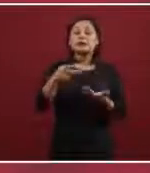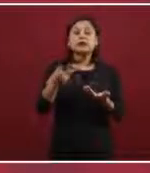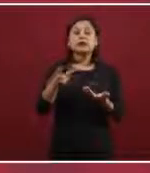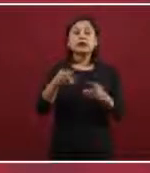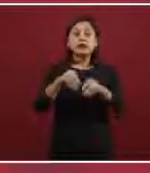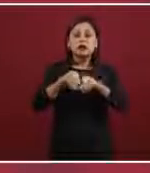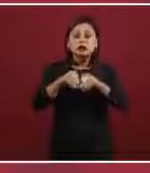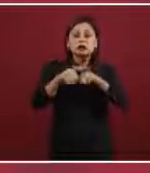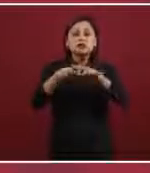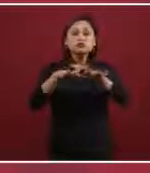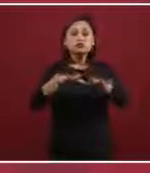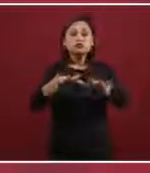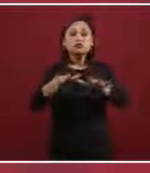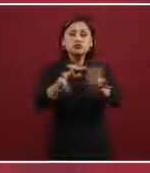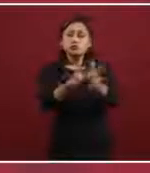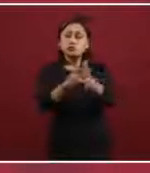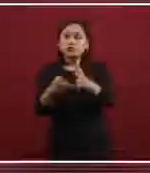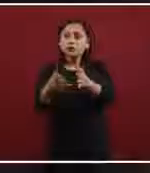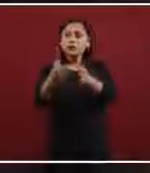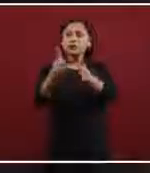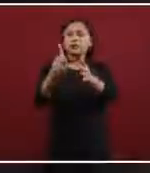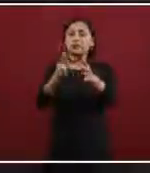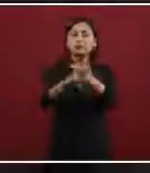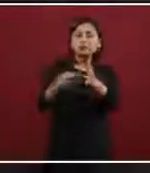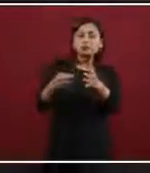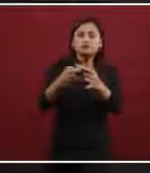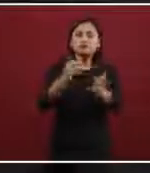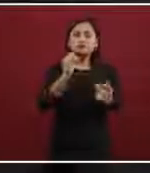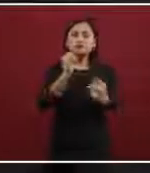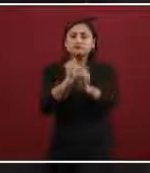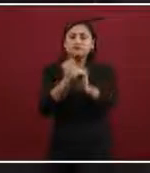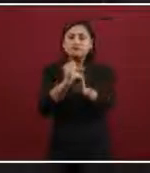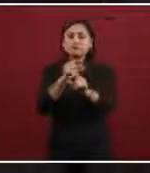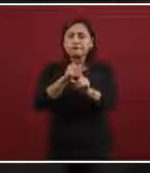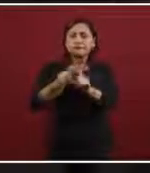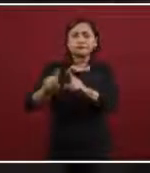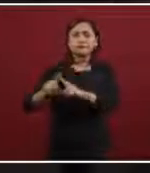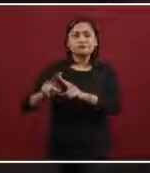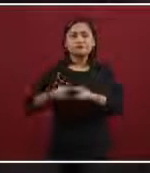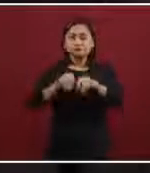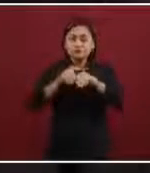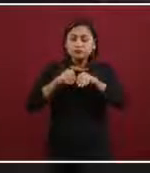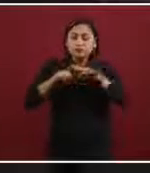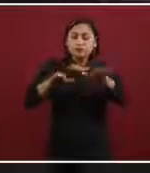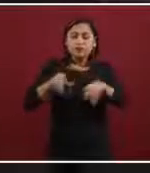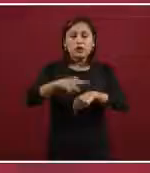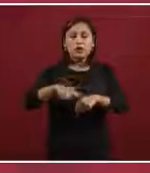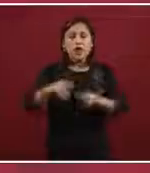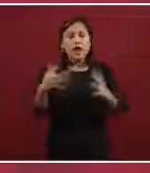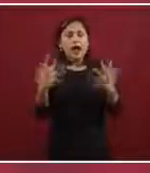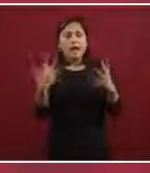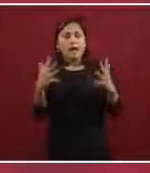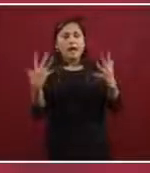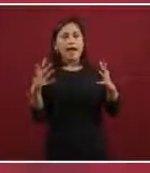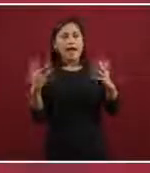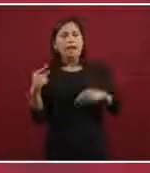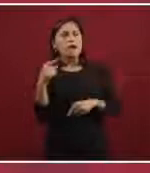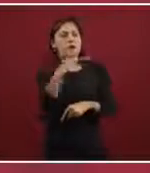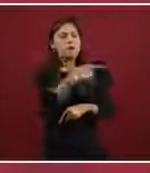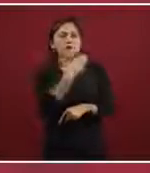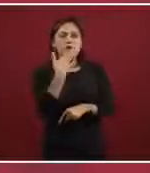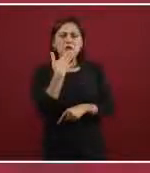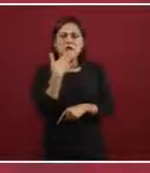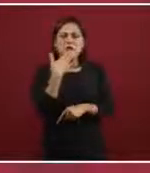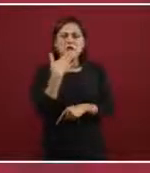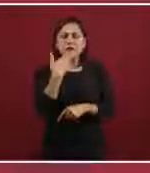el régimen que produjo esta monstruosa desigualdad económica y social